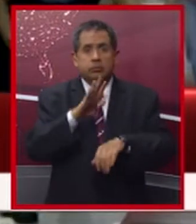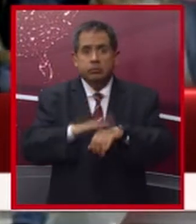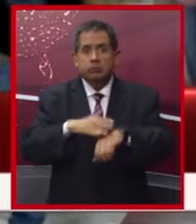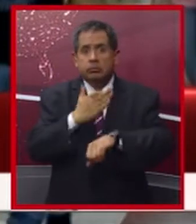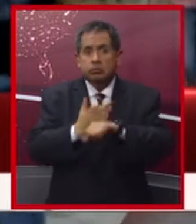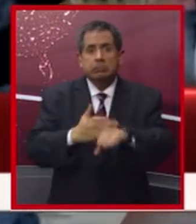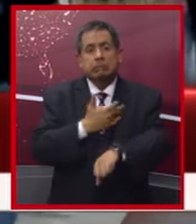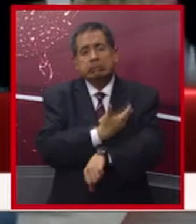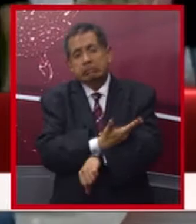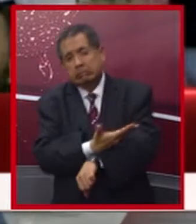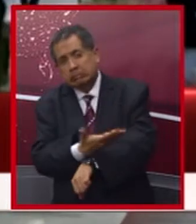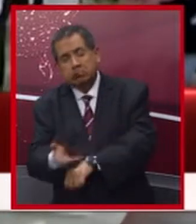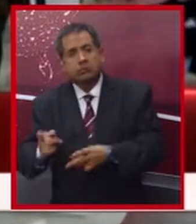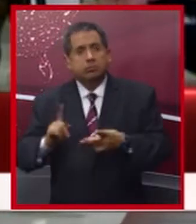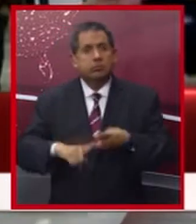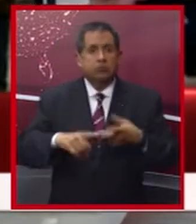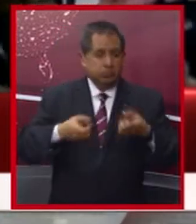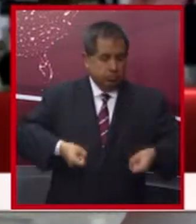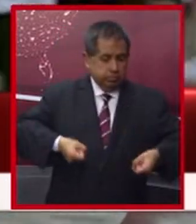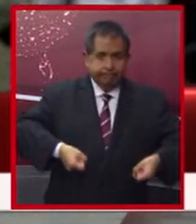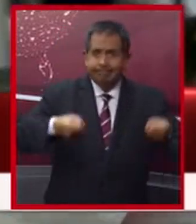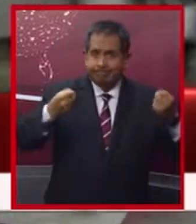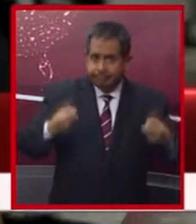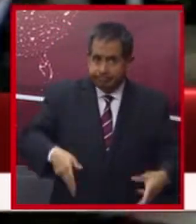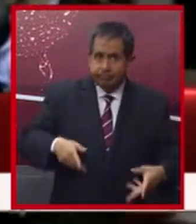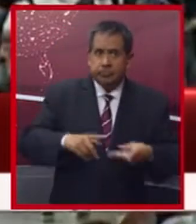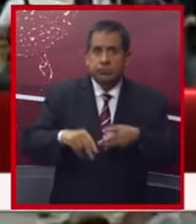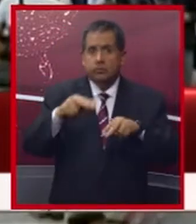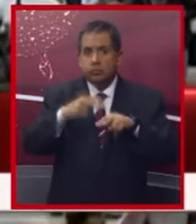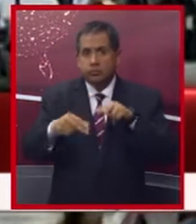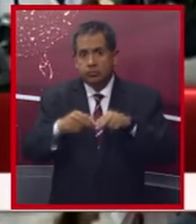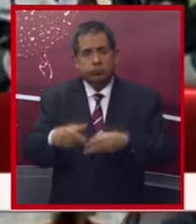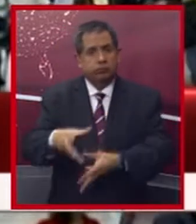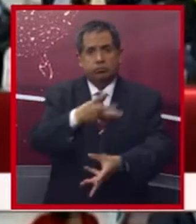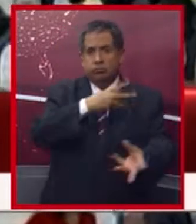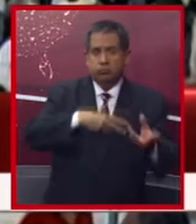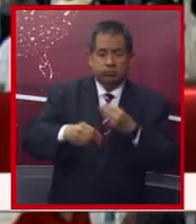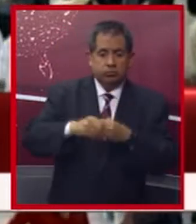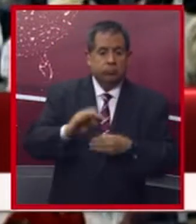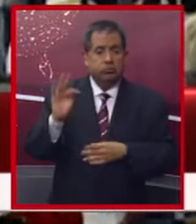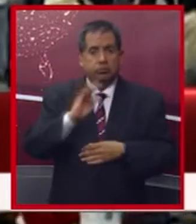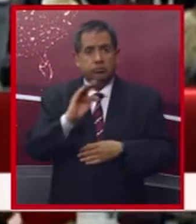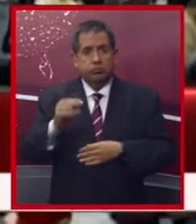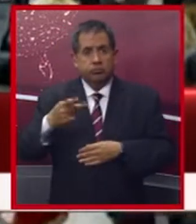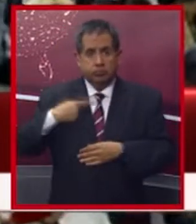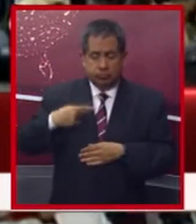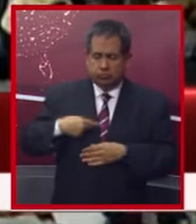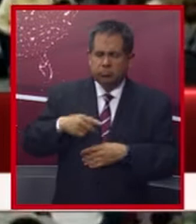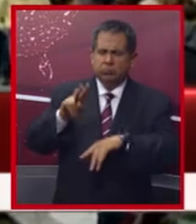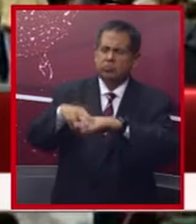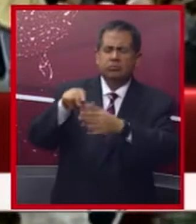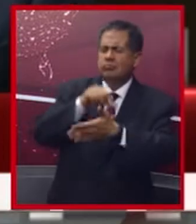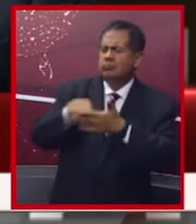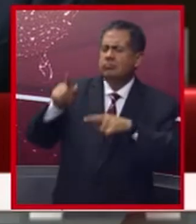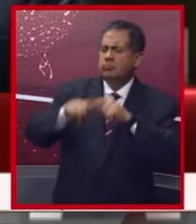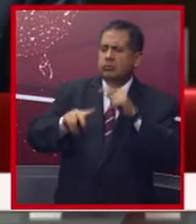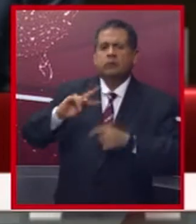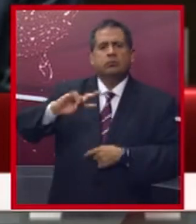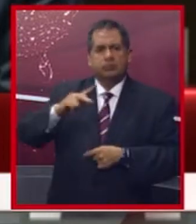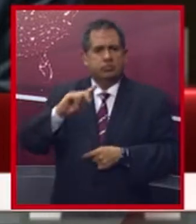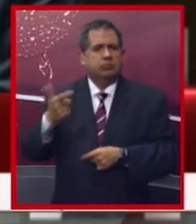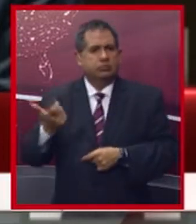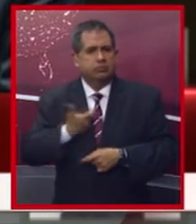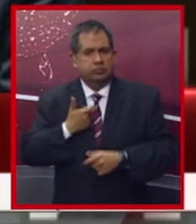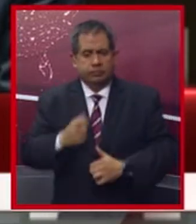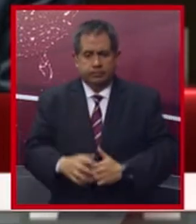demoras, pérdida de equipaje, sobreventa de boletos y reembolso total en caso de que el pasajero cancele el viaje. Es la primera